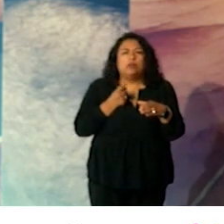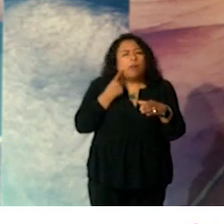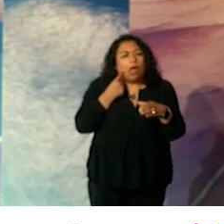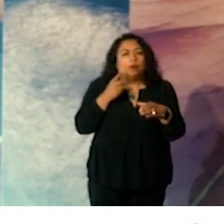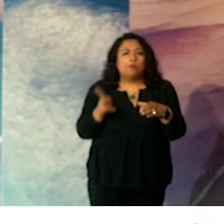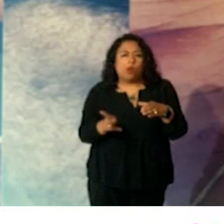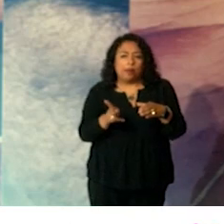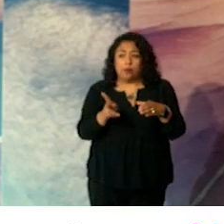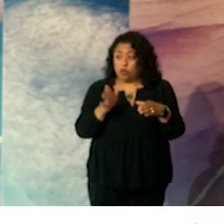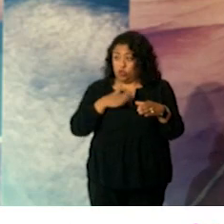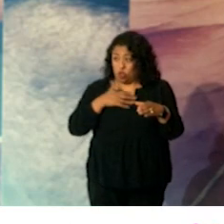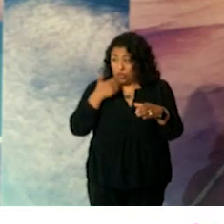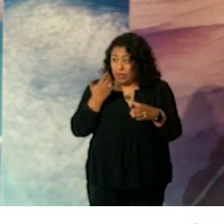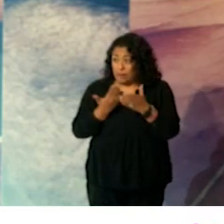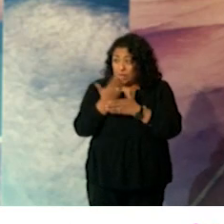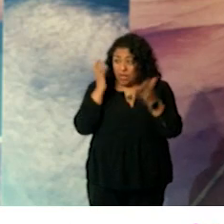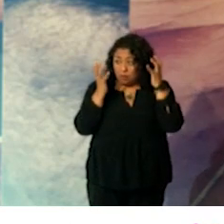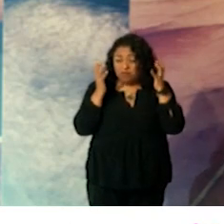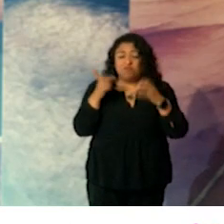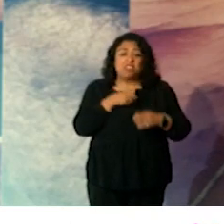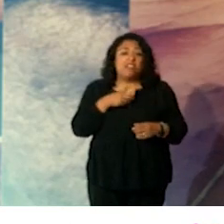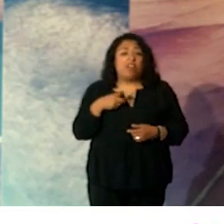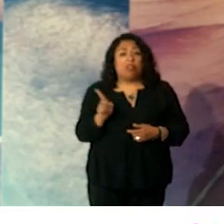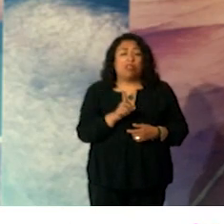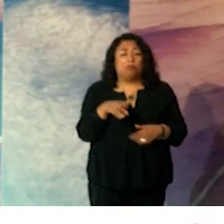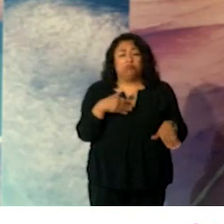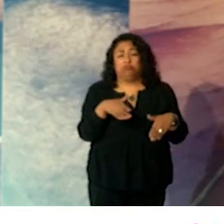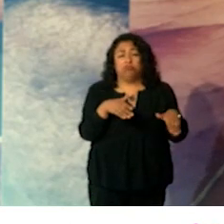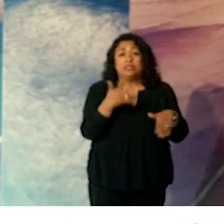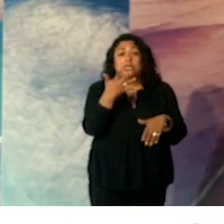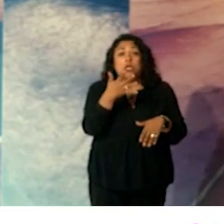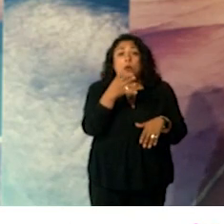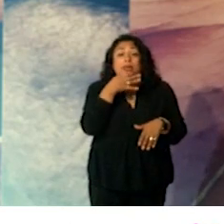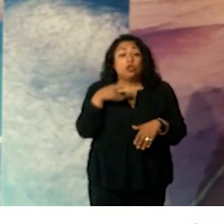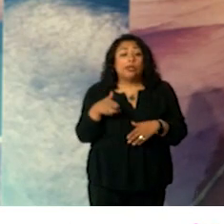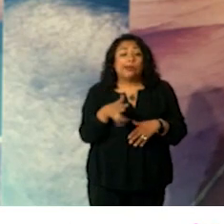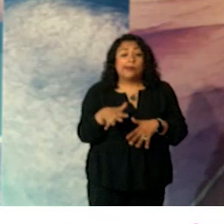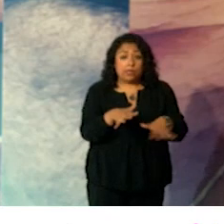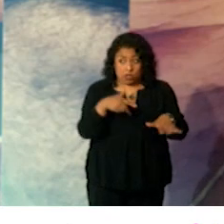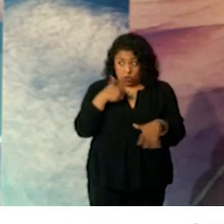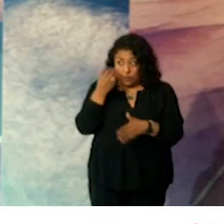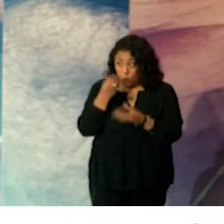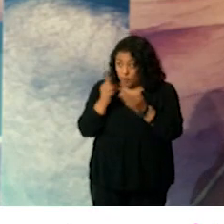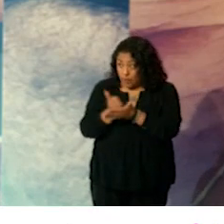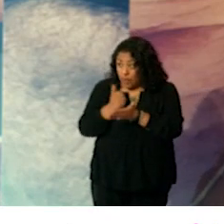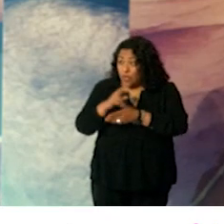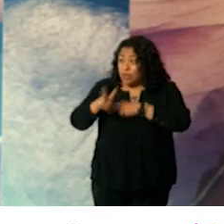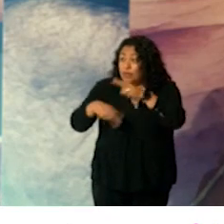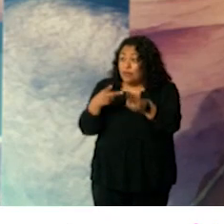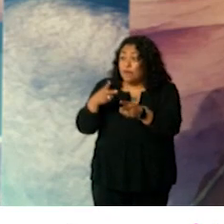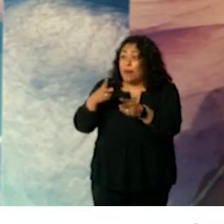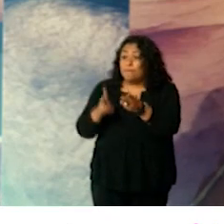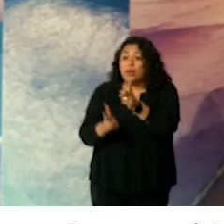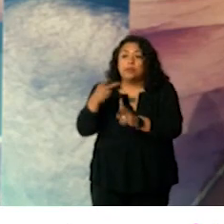si yo quería ducharme por la mañana, yo caminaba 5 minutos, tenía un río. Si yo quería comer arroz, yo me iba a la plantación de